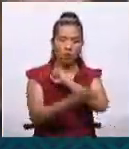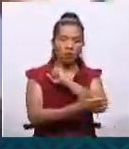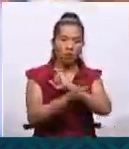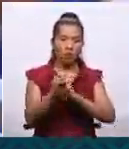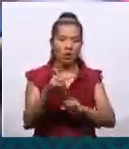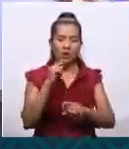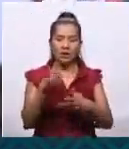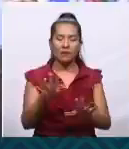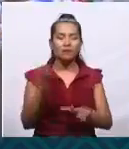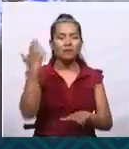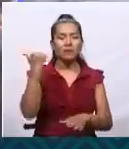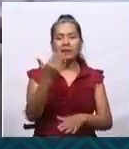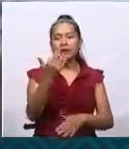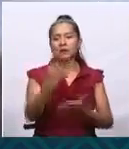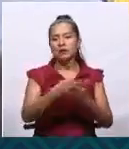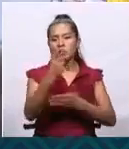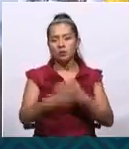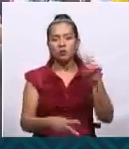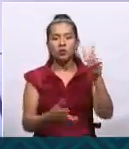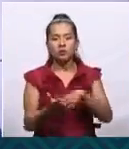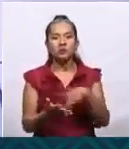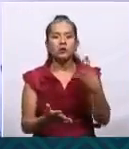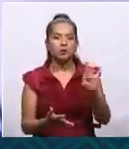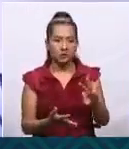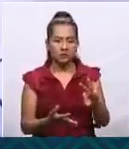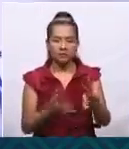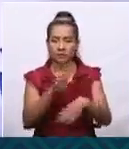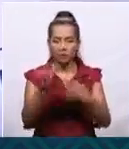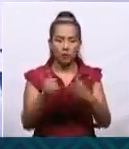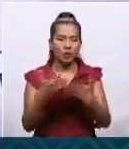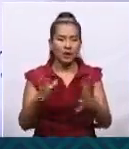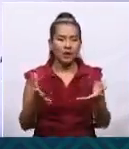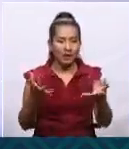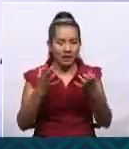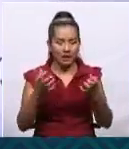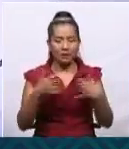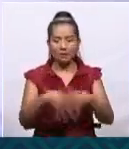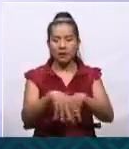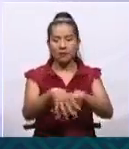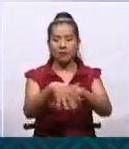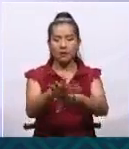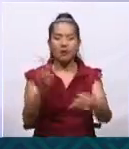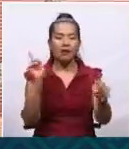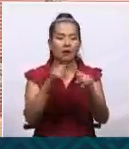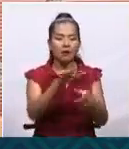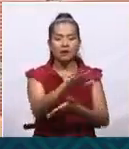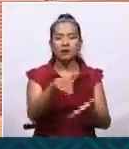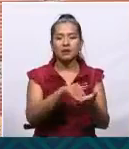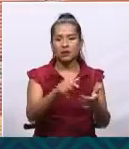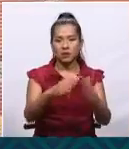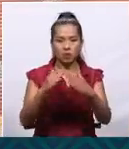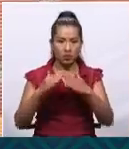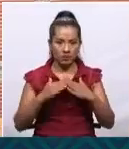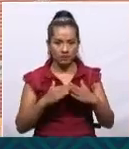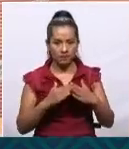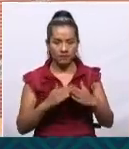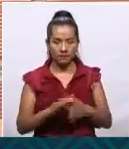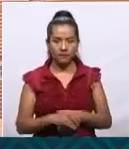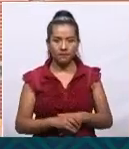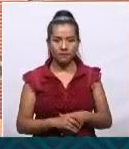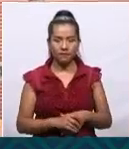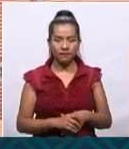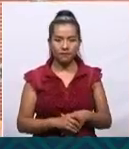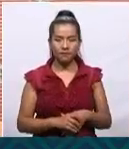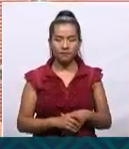aquel fatídico 15 de noviembre de 2019, cuando pretendían ingresar en una marcha al centro de la ciudad.